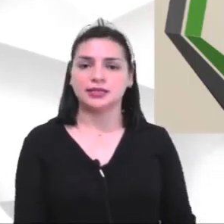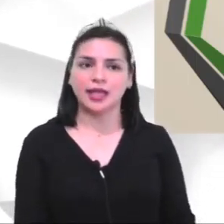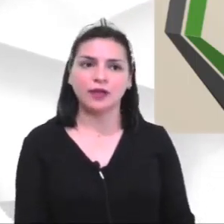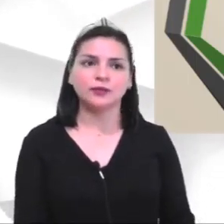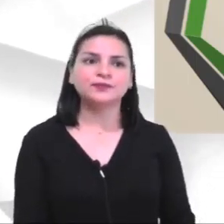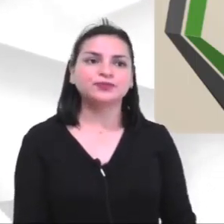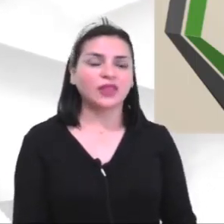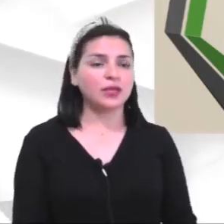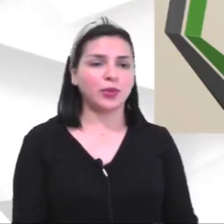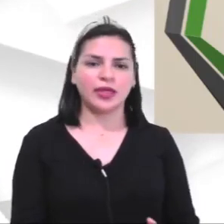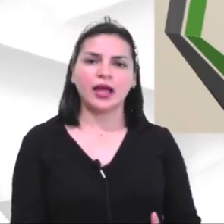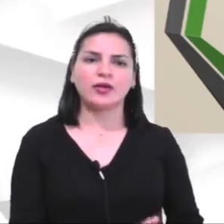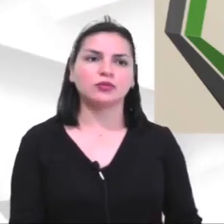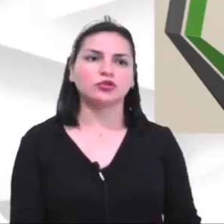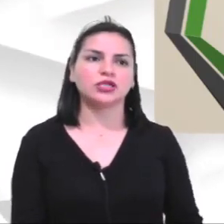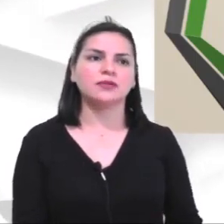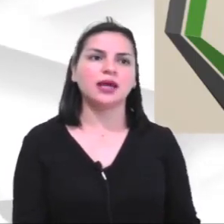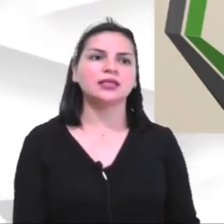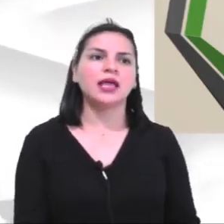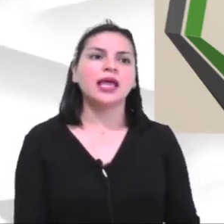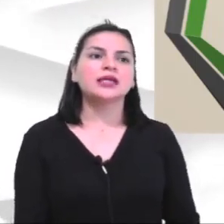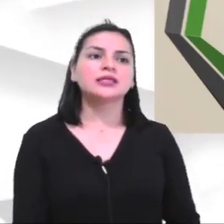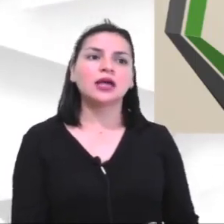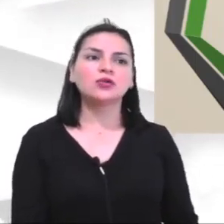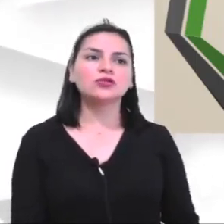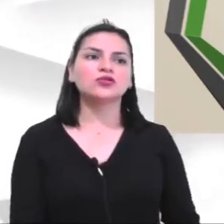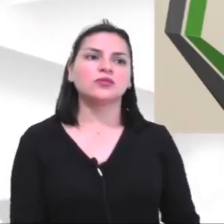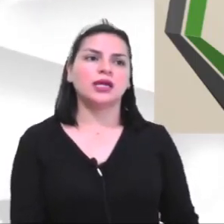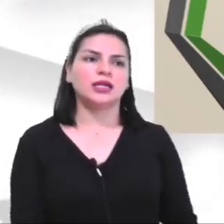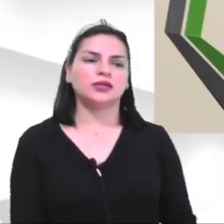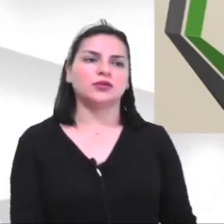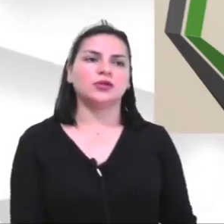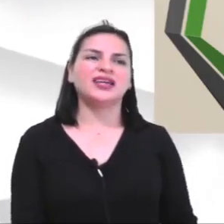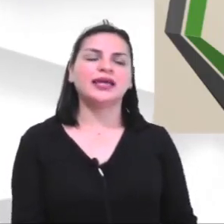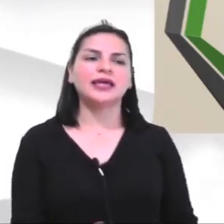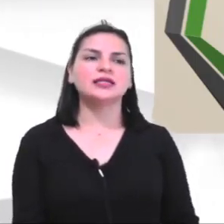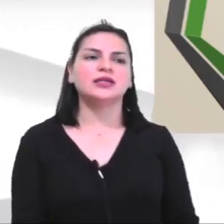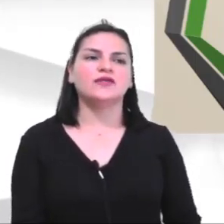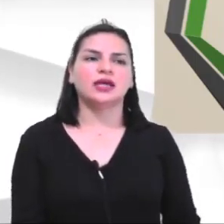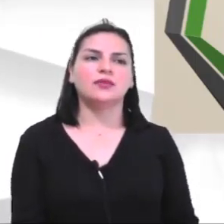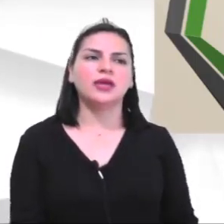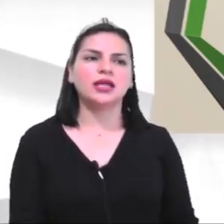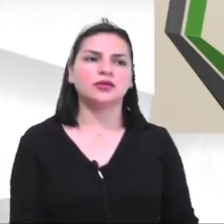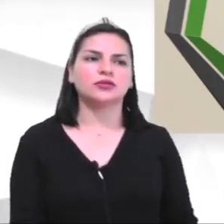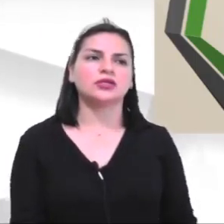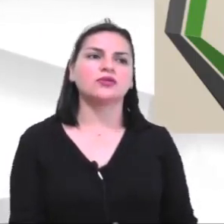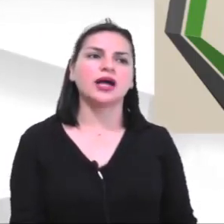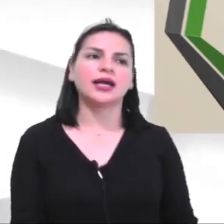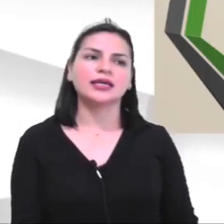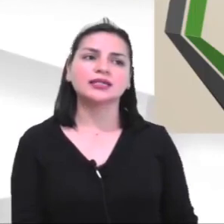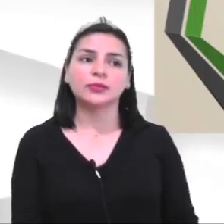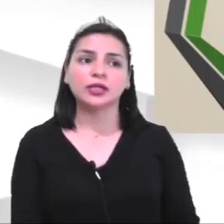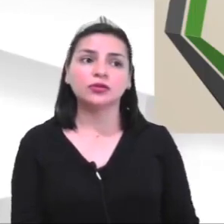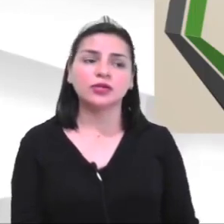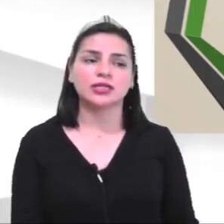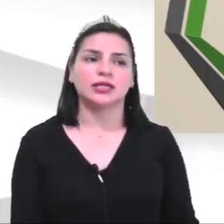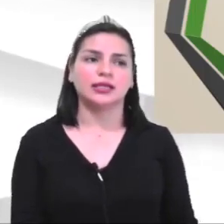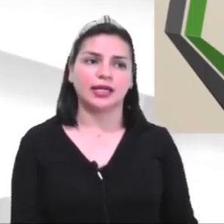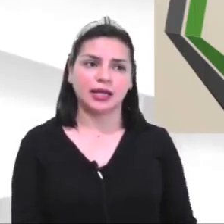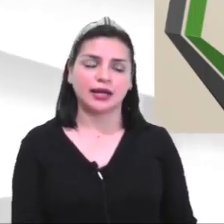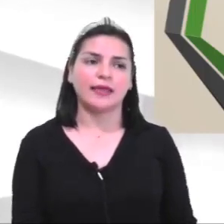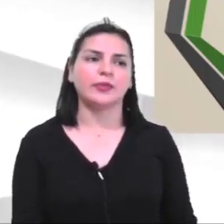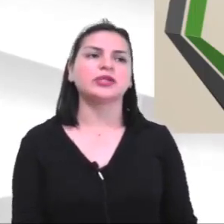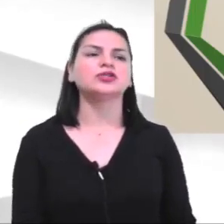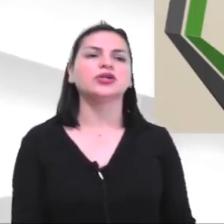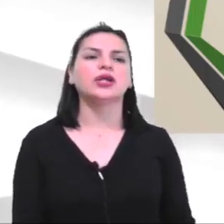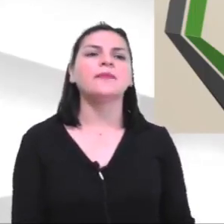y el Estado. Y pueden haber muchas más. Según su mérito, ¿qué significa el mérito? Según aquellas aptitudes que